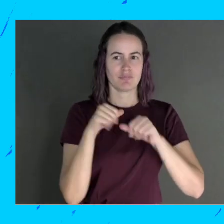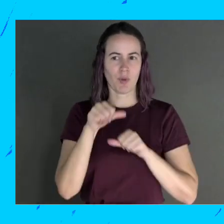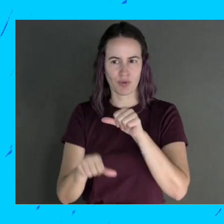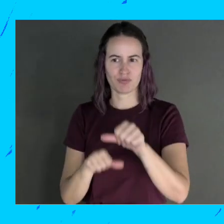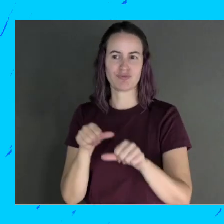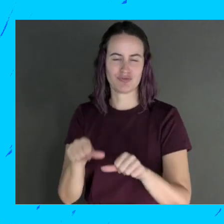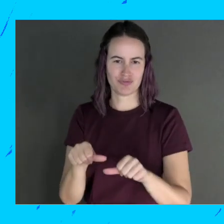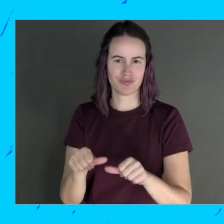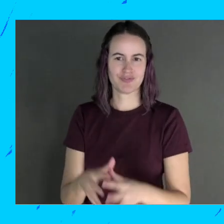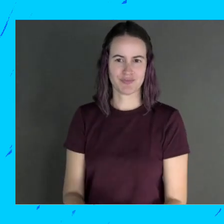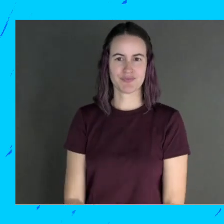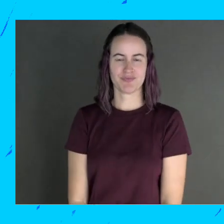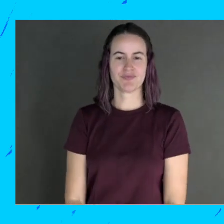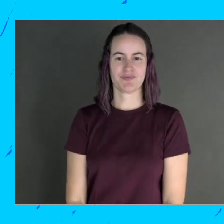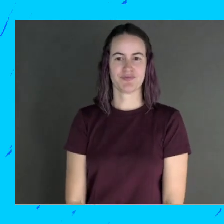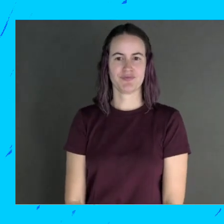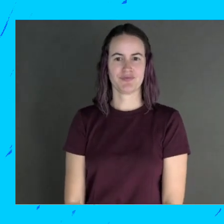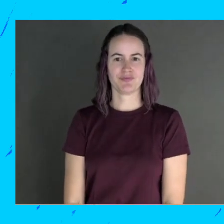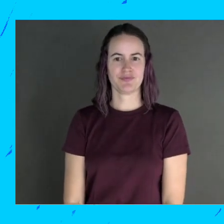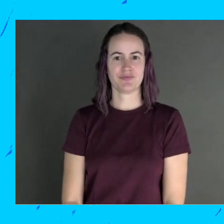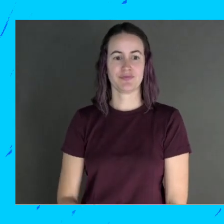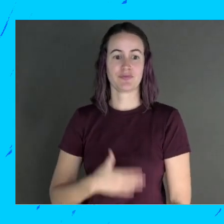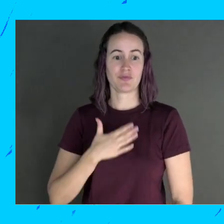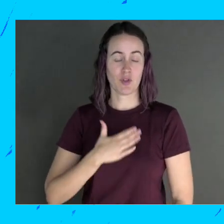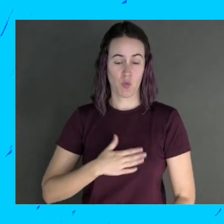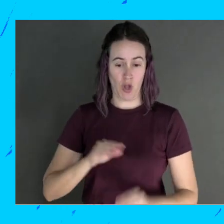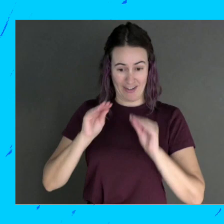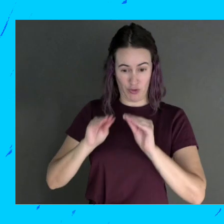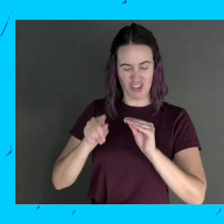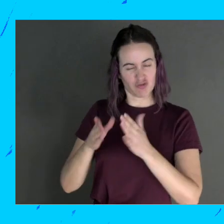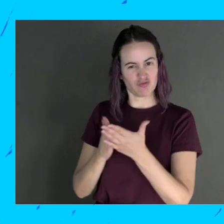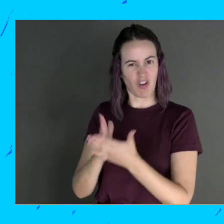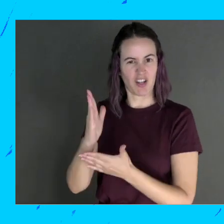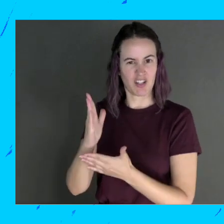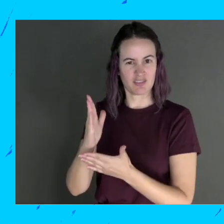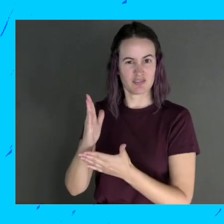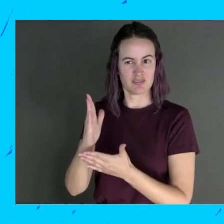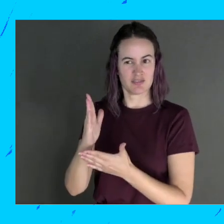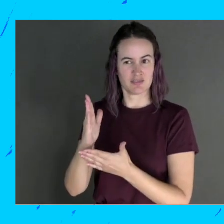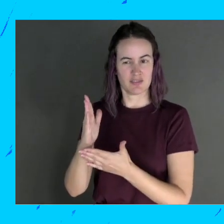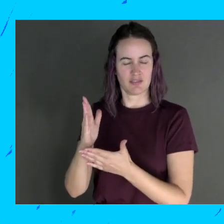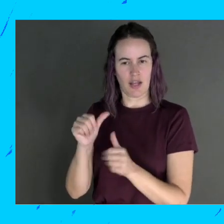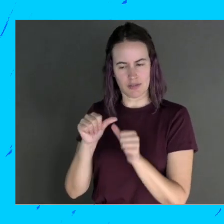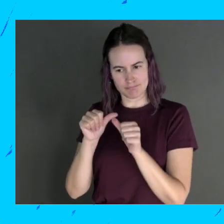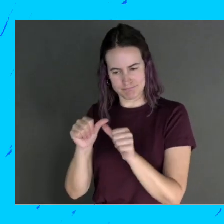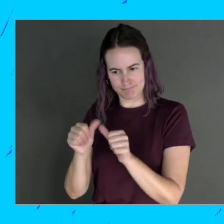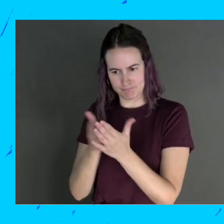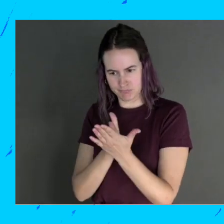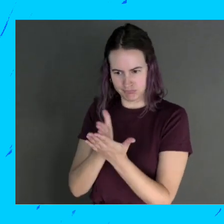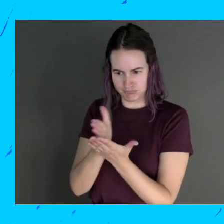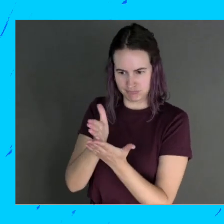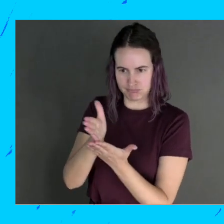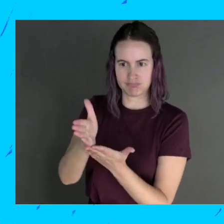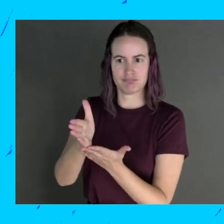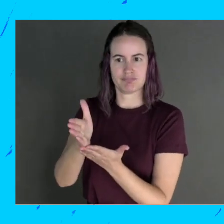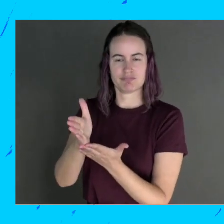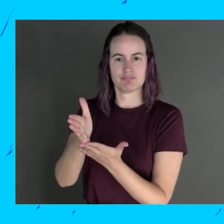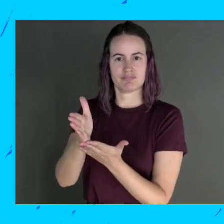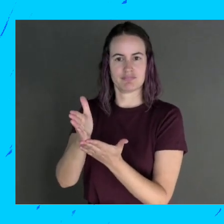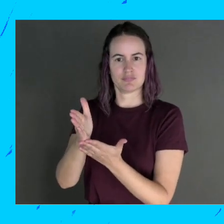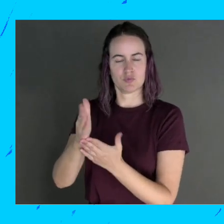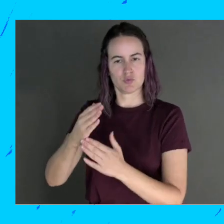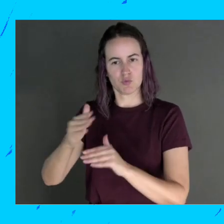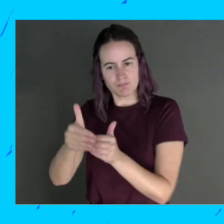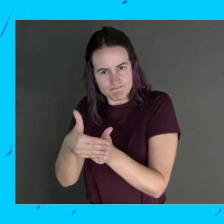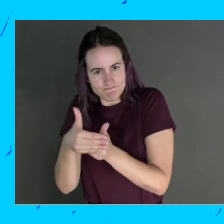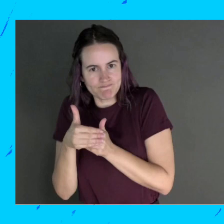holística de las jóvenes, y también posicionamos la educación secundaria como un camino central para que podamos